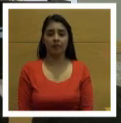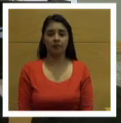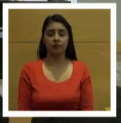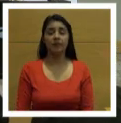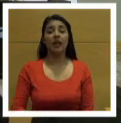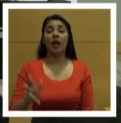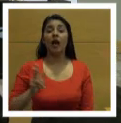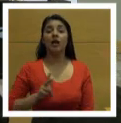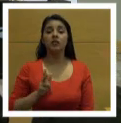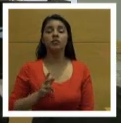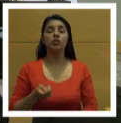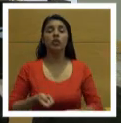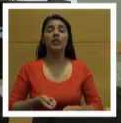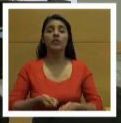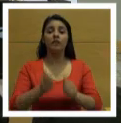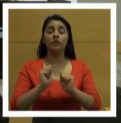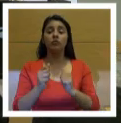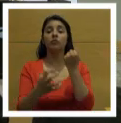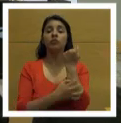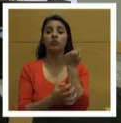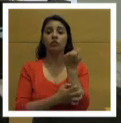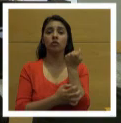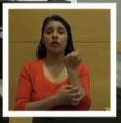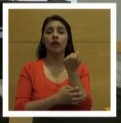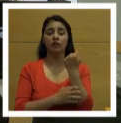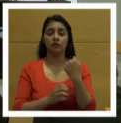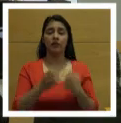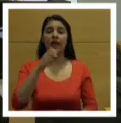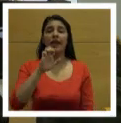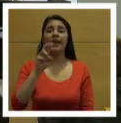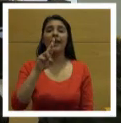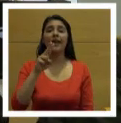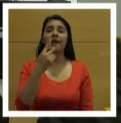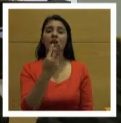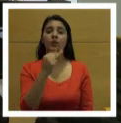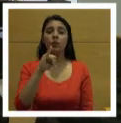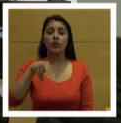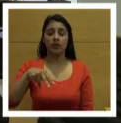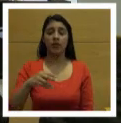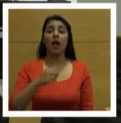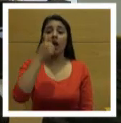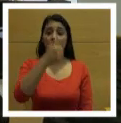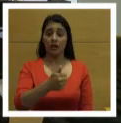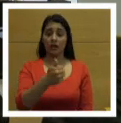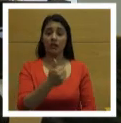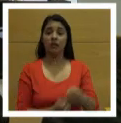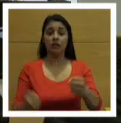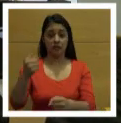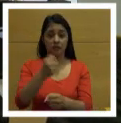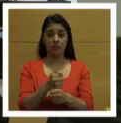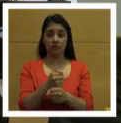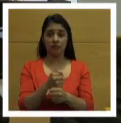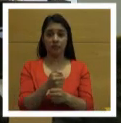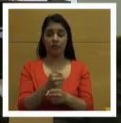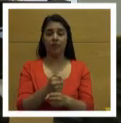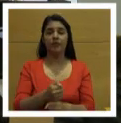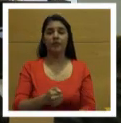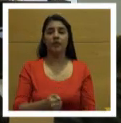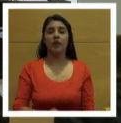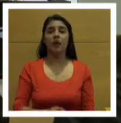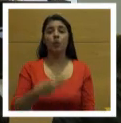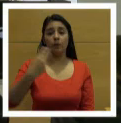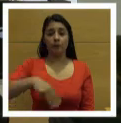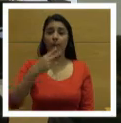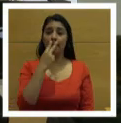Al señor defensor regional, don Erwin Neumann Montesinos. Al señor alcalde subrogante de la Ilustre Municipalidad de Puerto